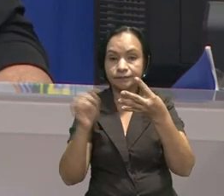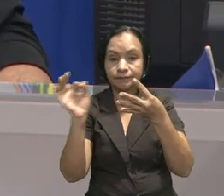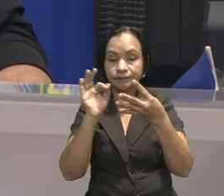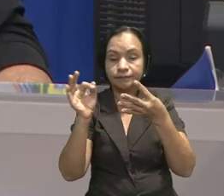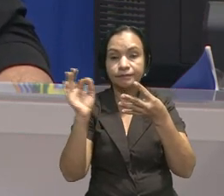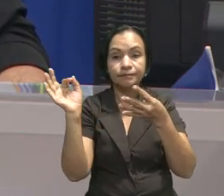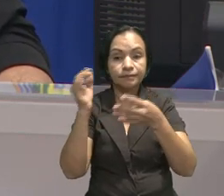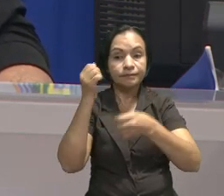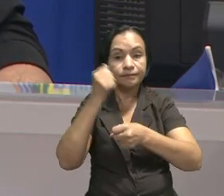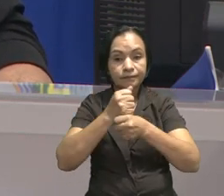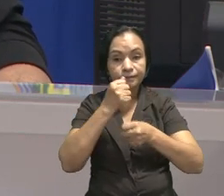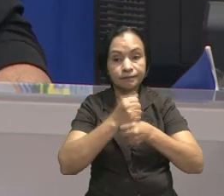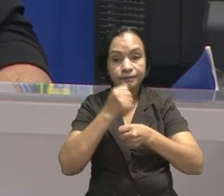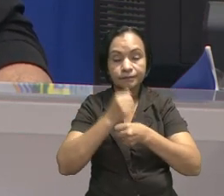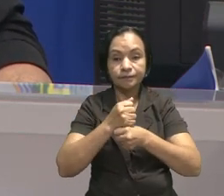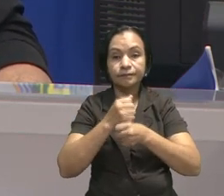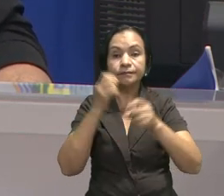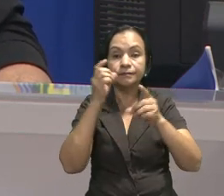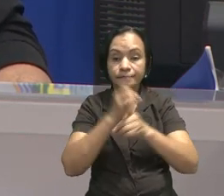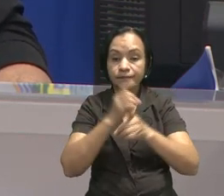y procedimientos que